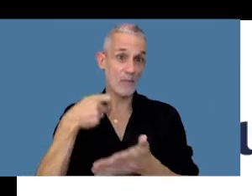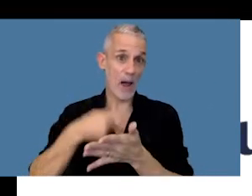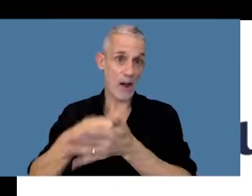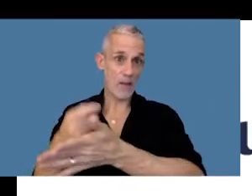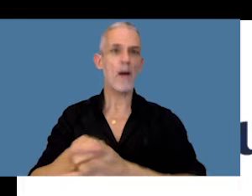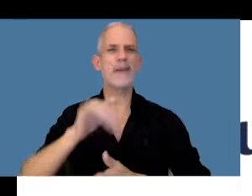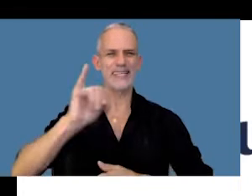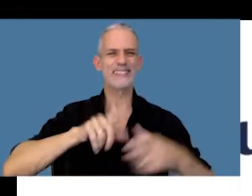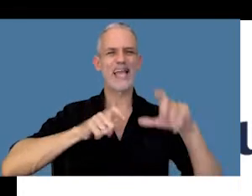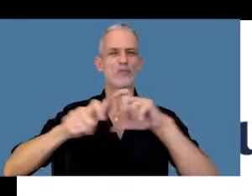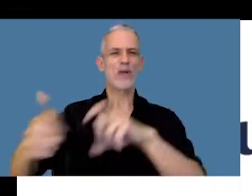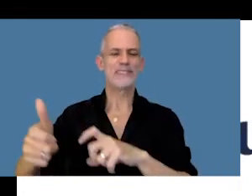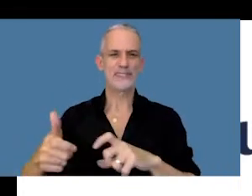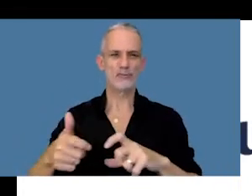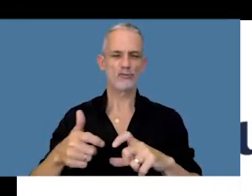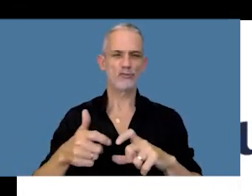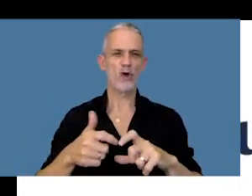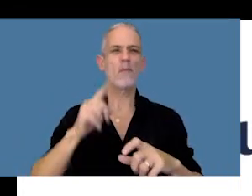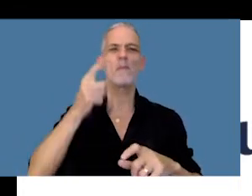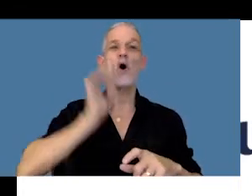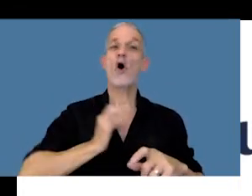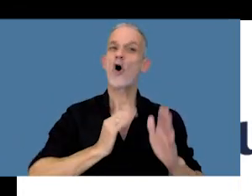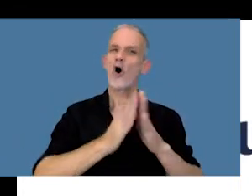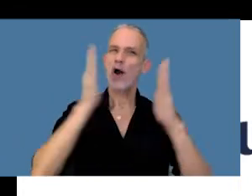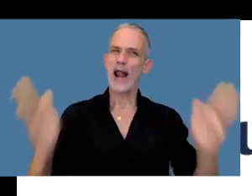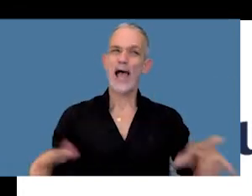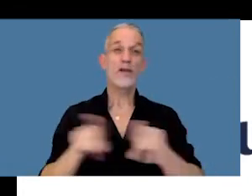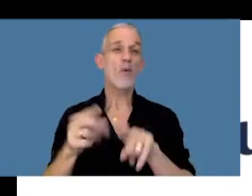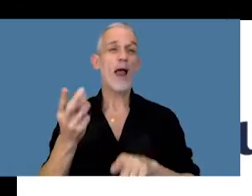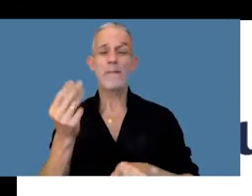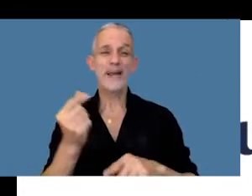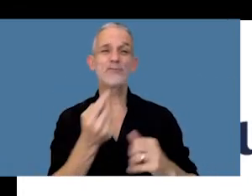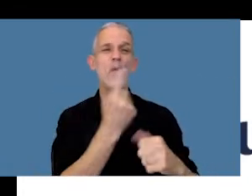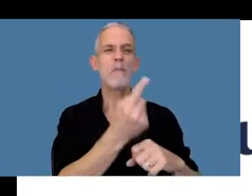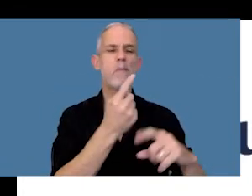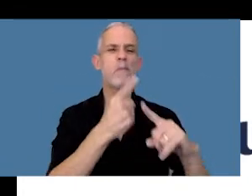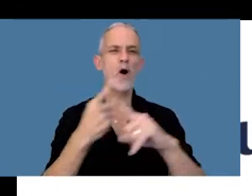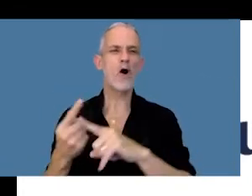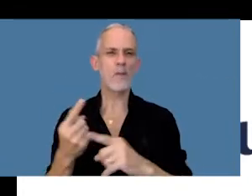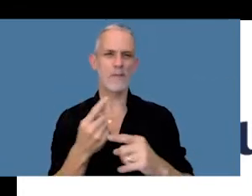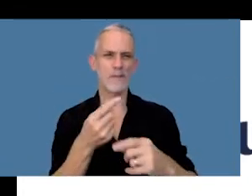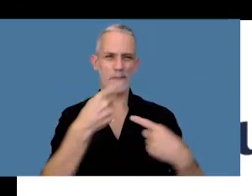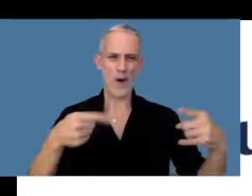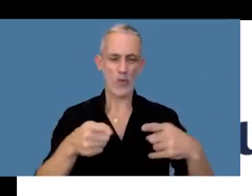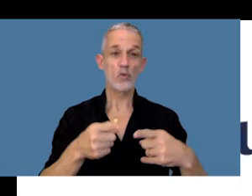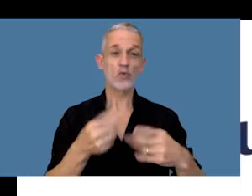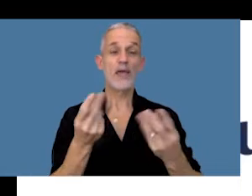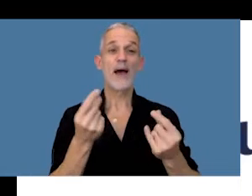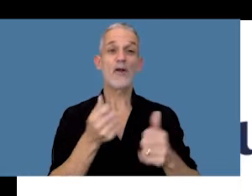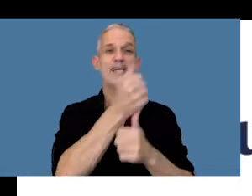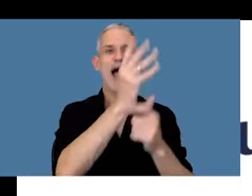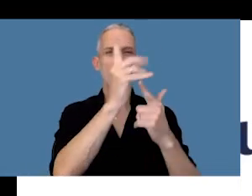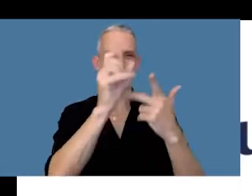van a actualizar en forma anual, al igual que el precio unitario y los valores de las